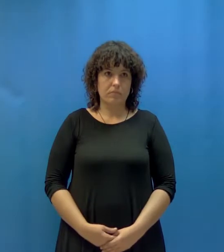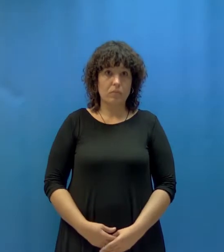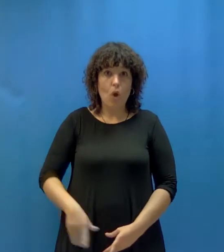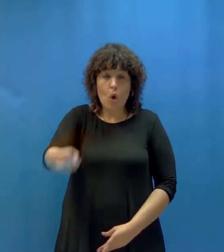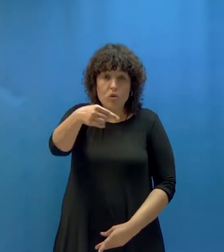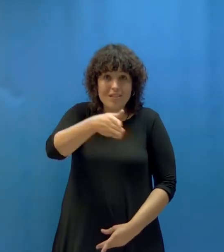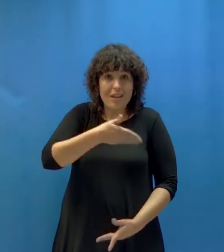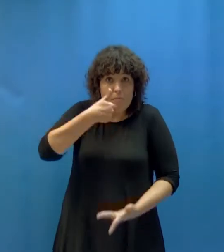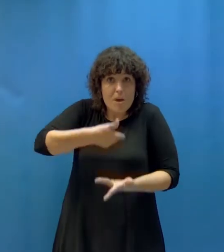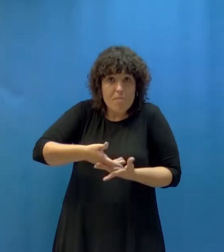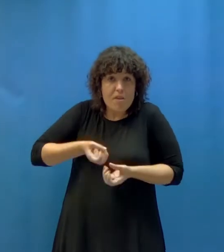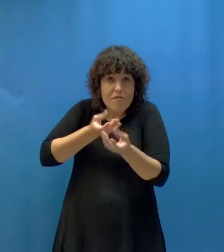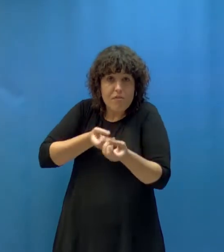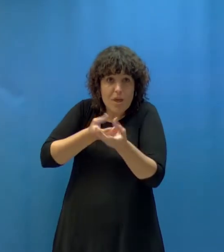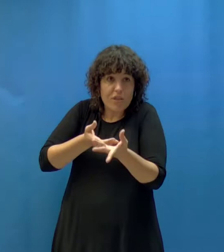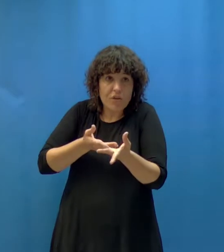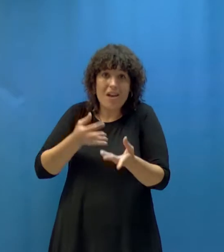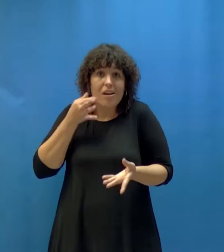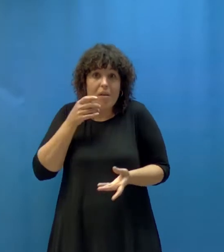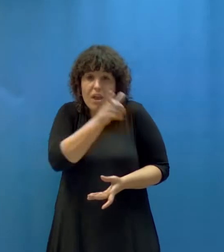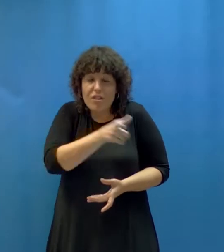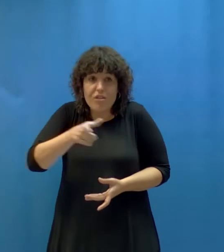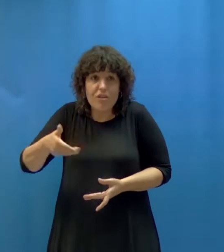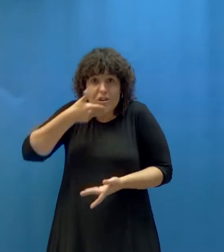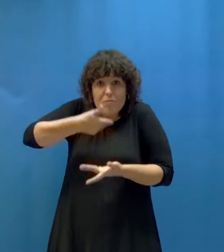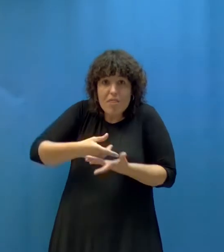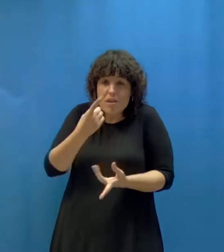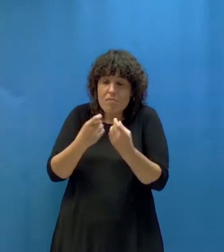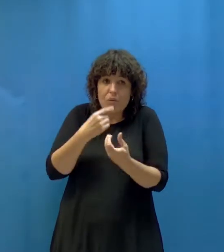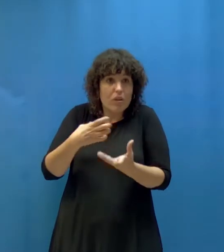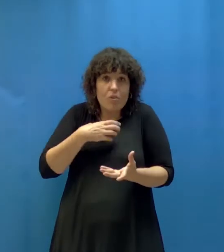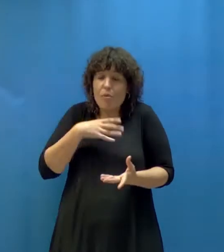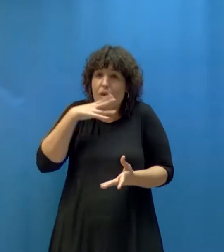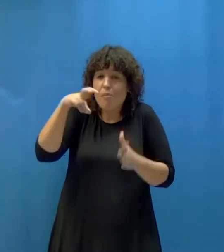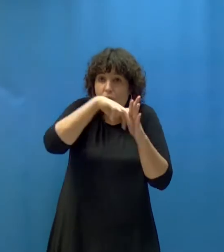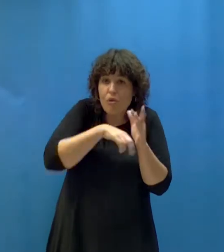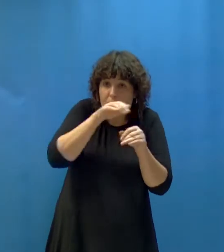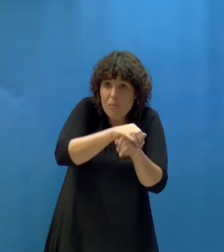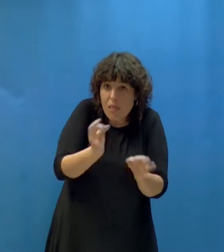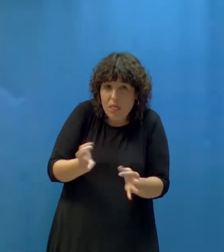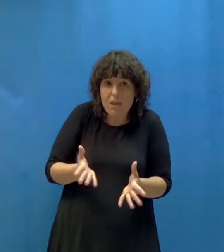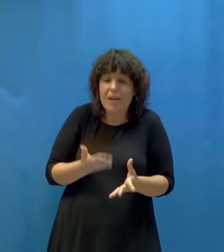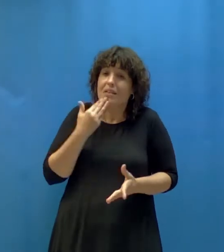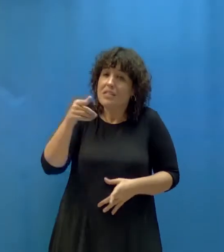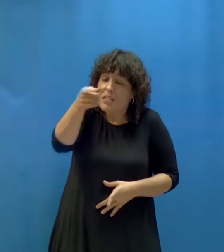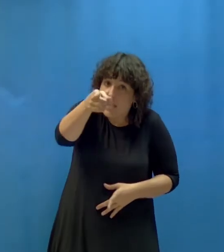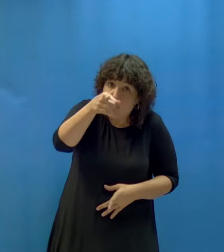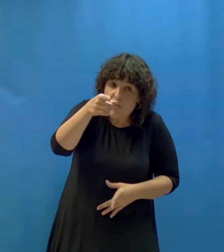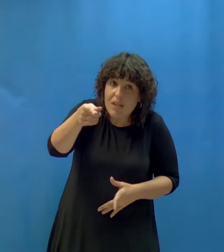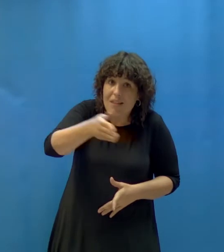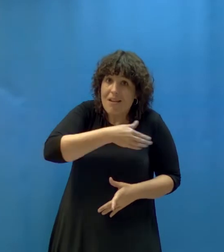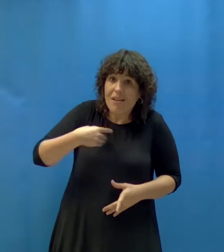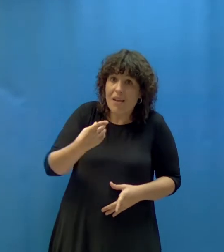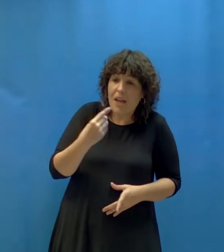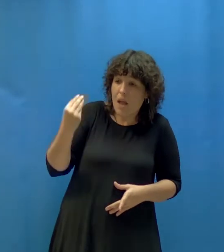No se pueden hacer ruegos y preguntas por parte de los ciudadanos en este pleno de acuerdo con el reglamento de funcionamiento. Si usted quiere hacer una pregunta